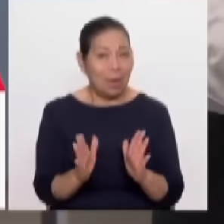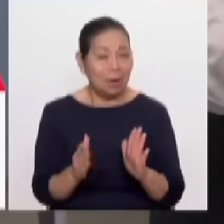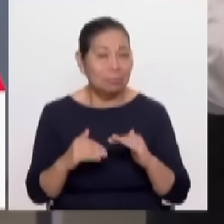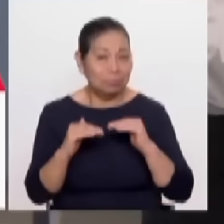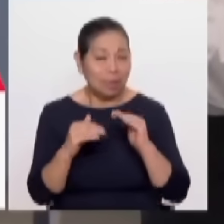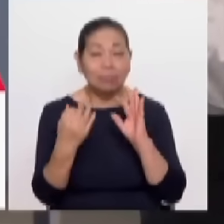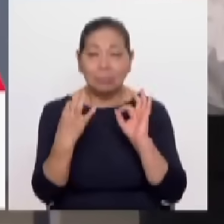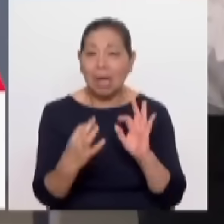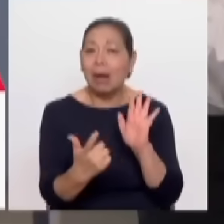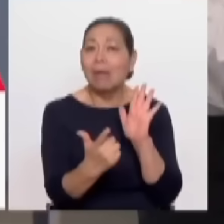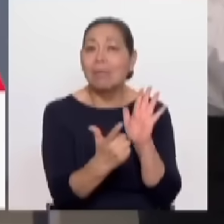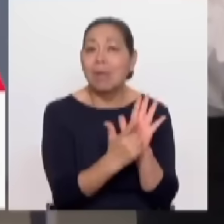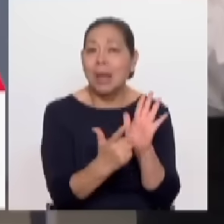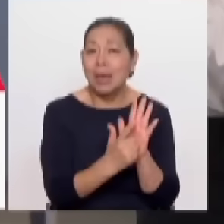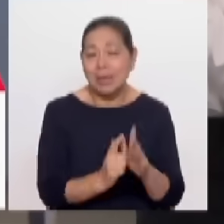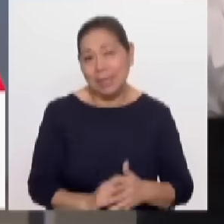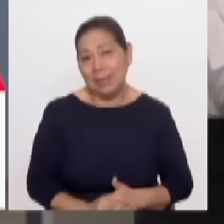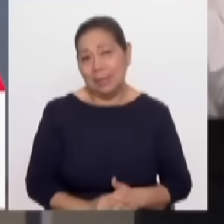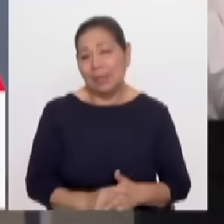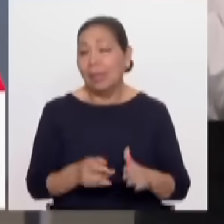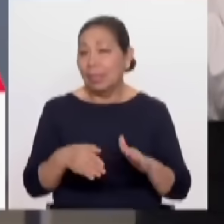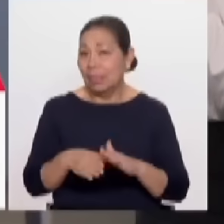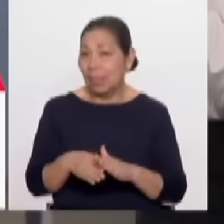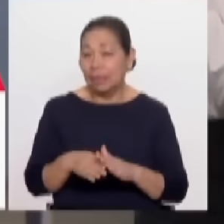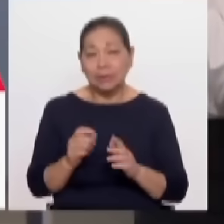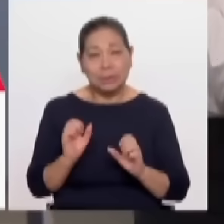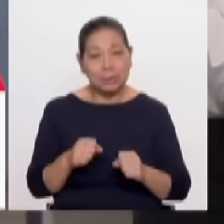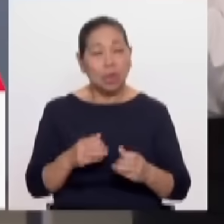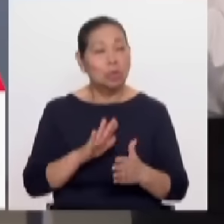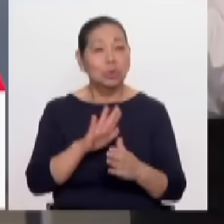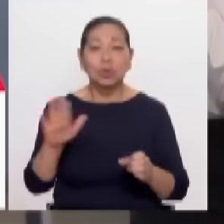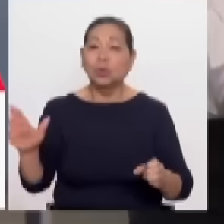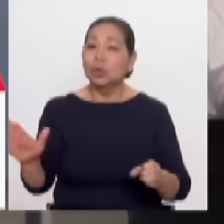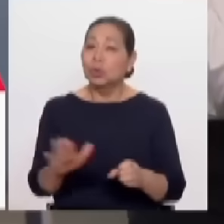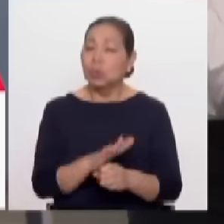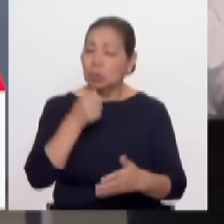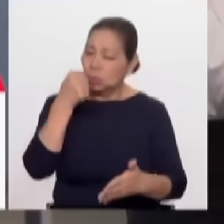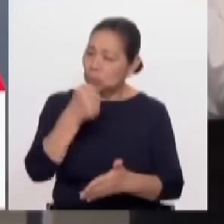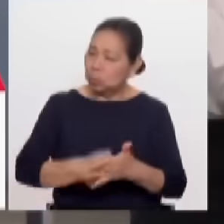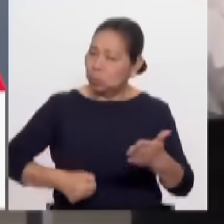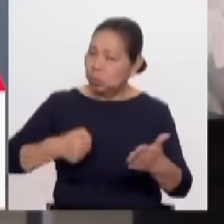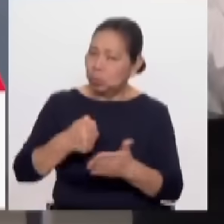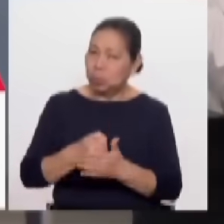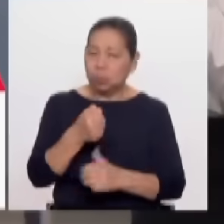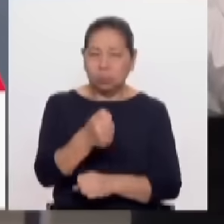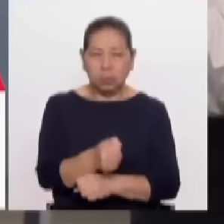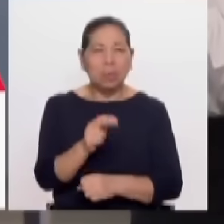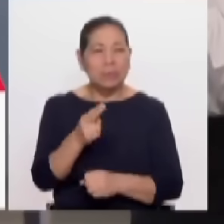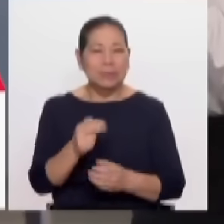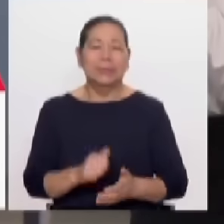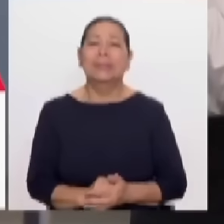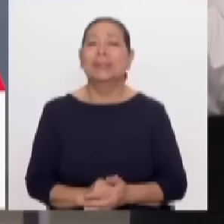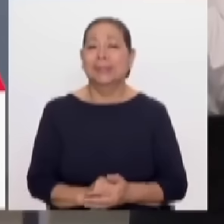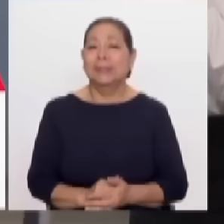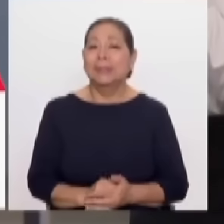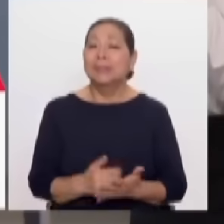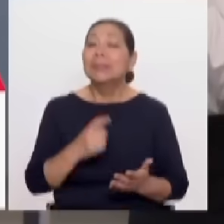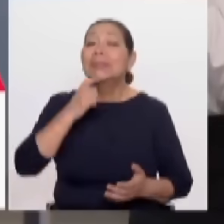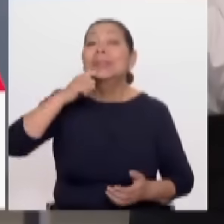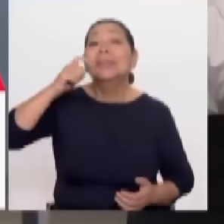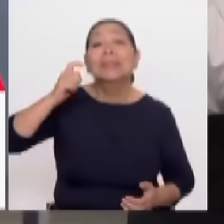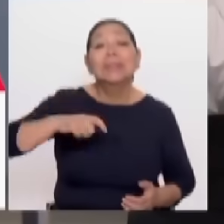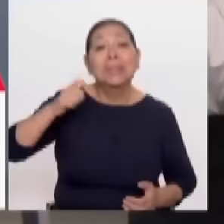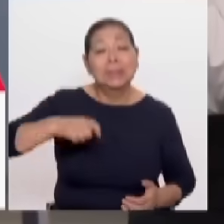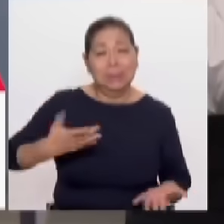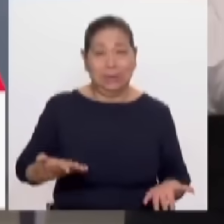del marco legal, dentro del concepto y total lucha frontal contra la corrupción.